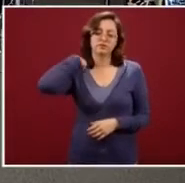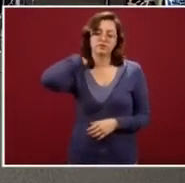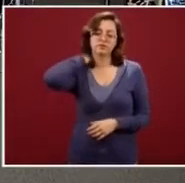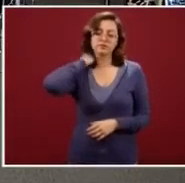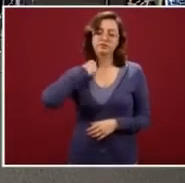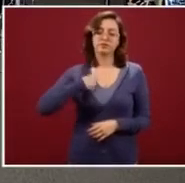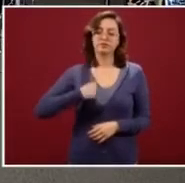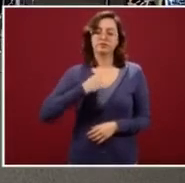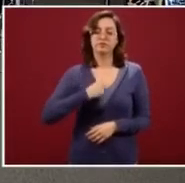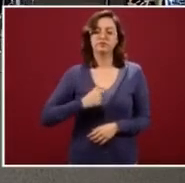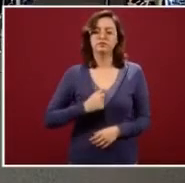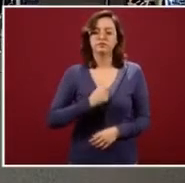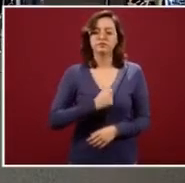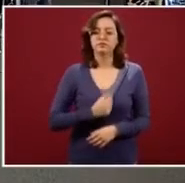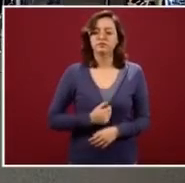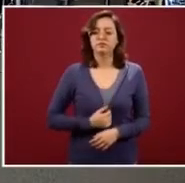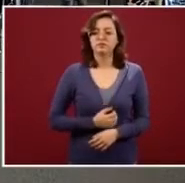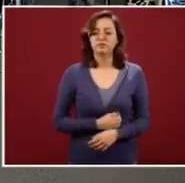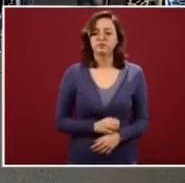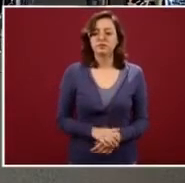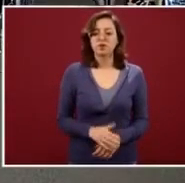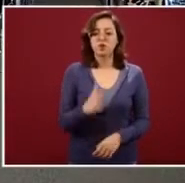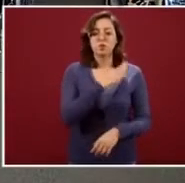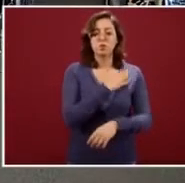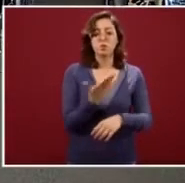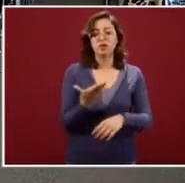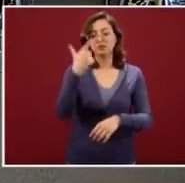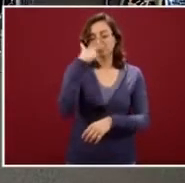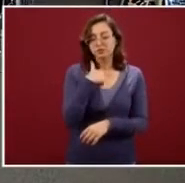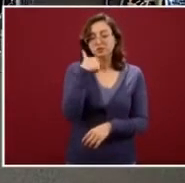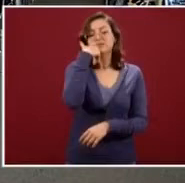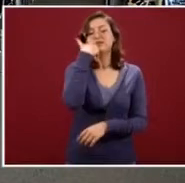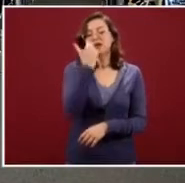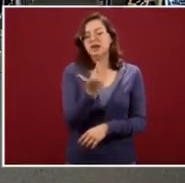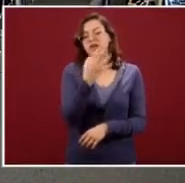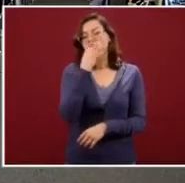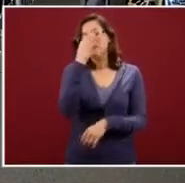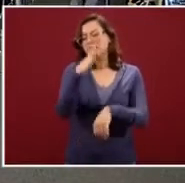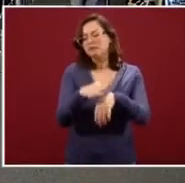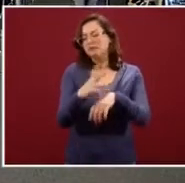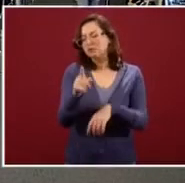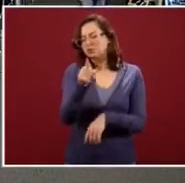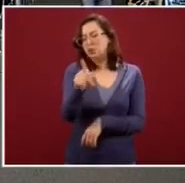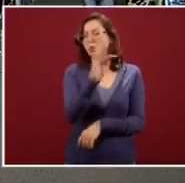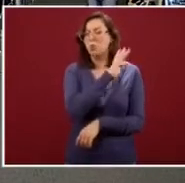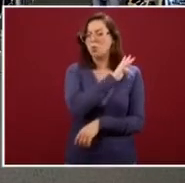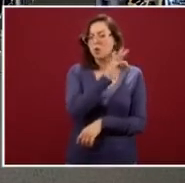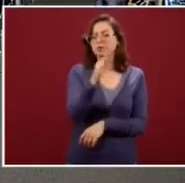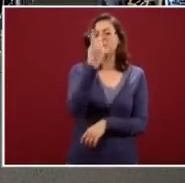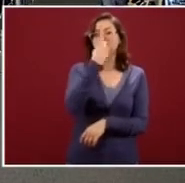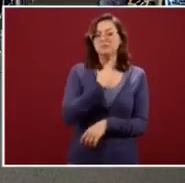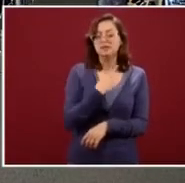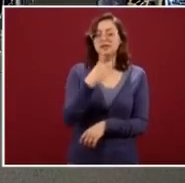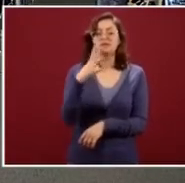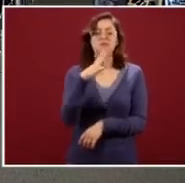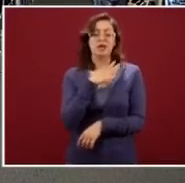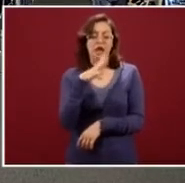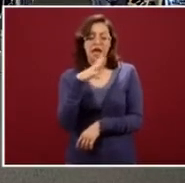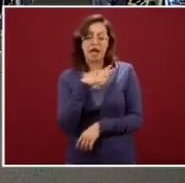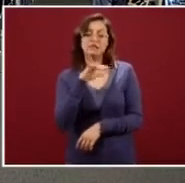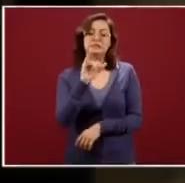podría confirmar si hay ya casos confirmados o sospechosos